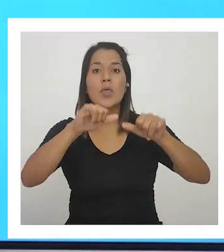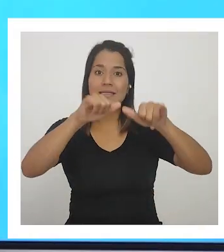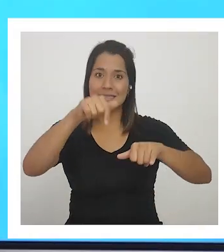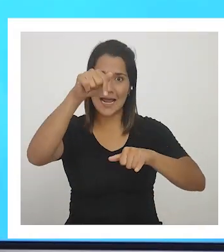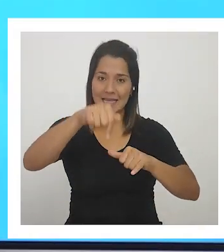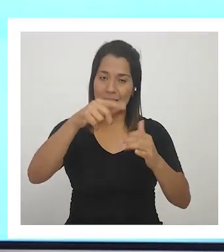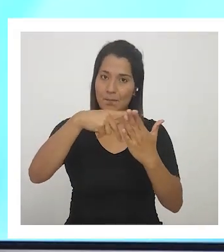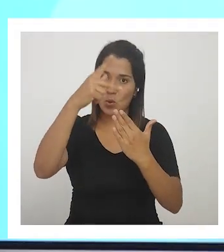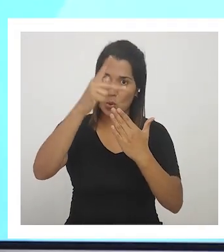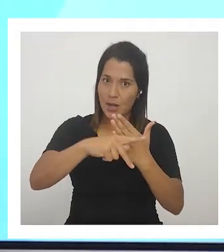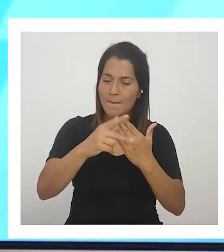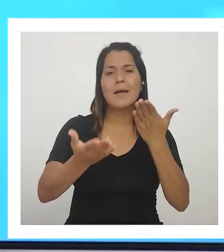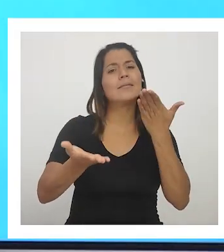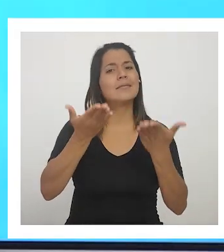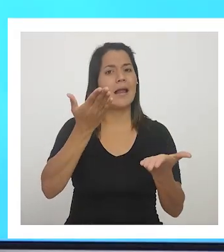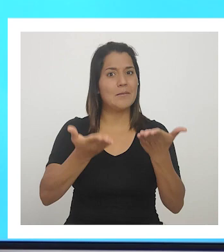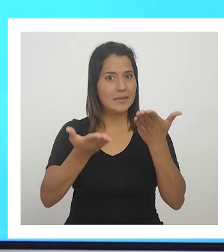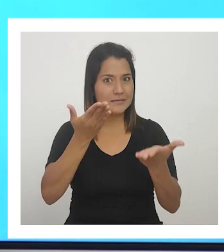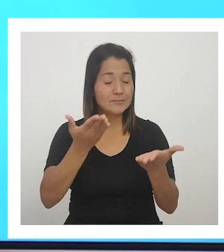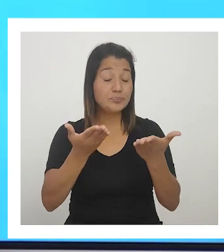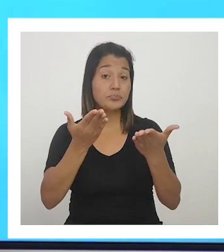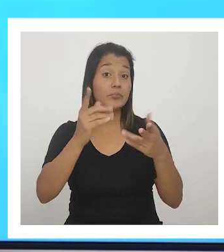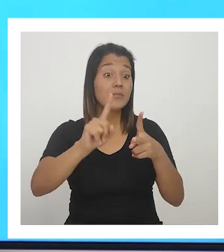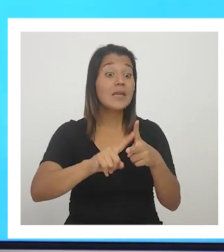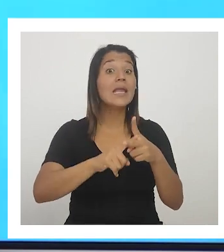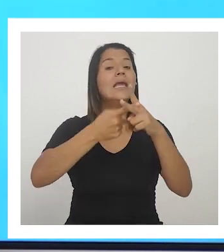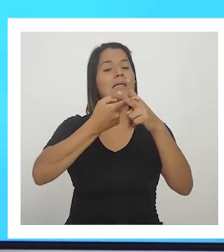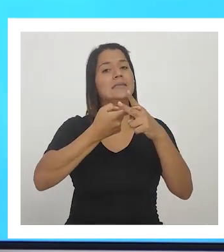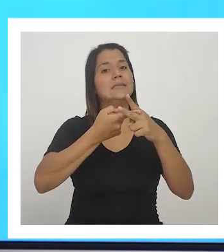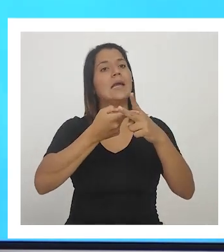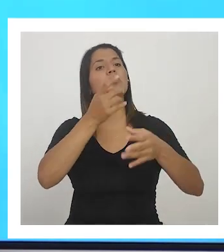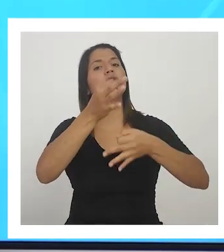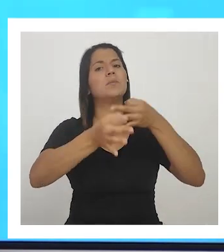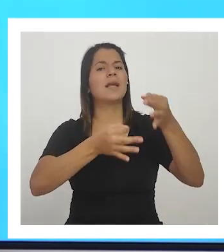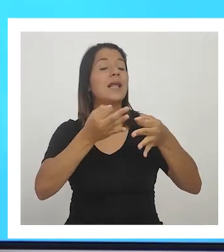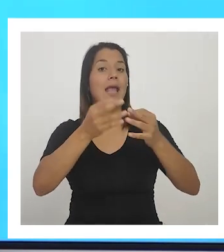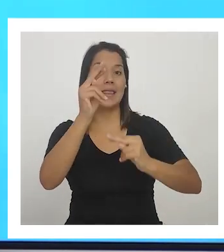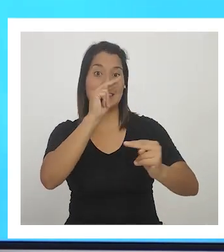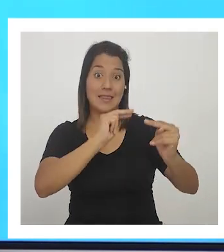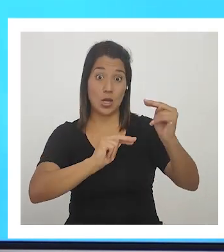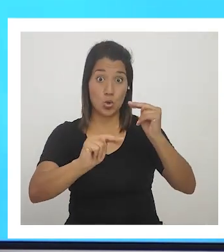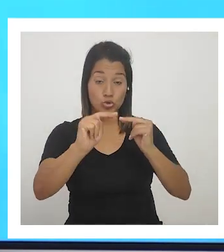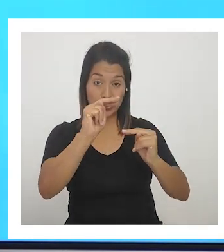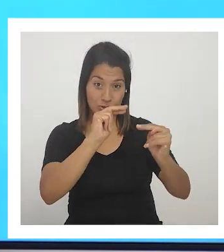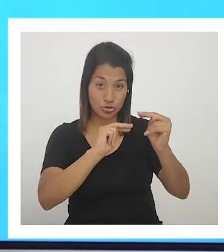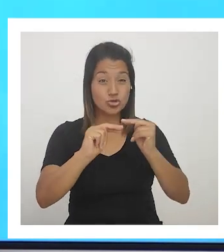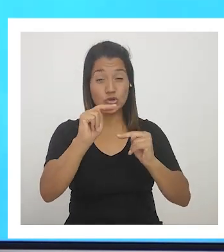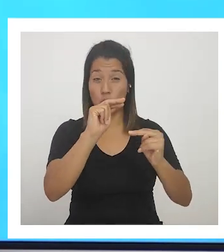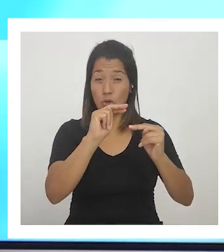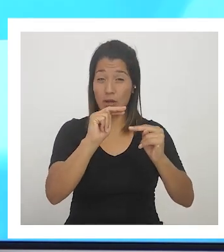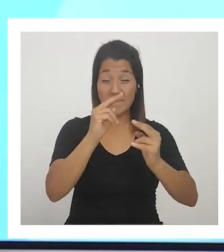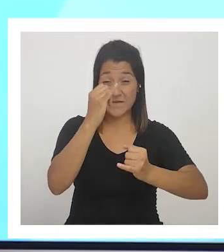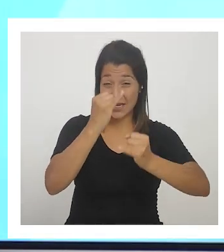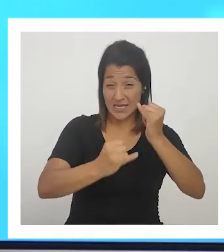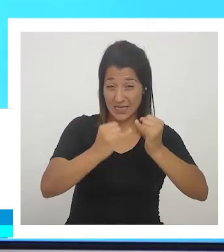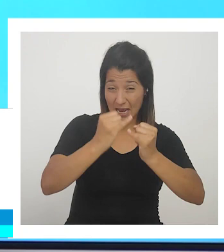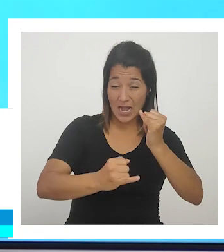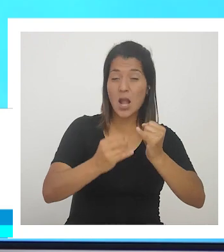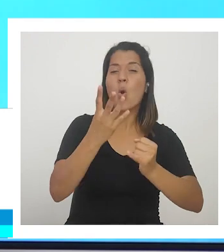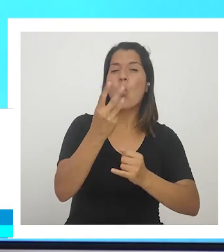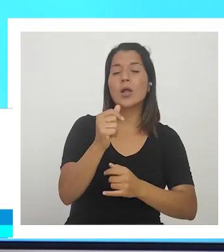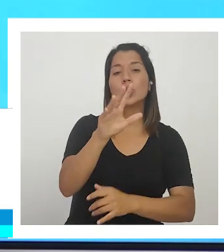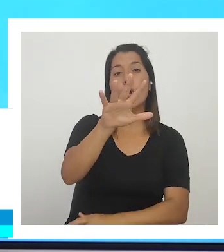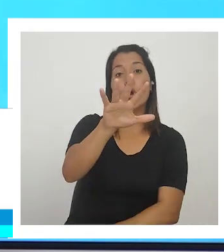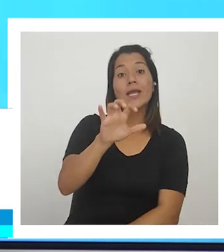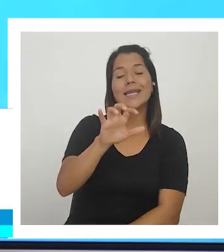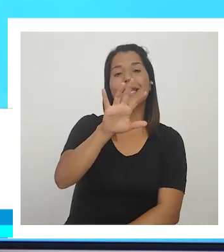programa. Tal vez iniciemos planteando que la negociación total llegó a los